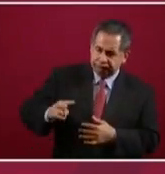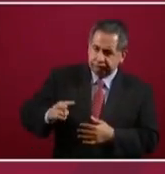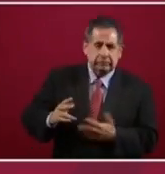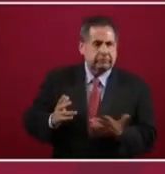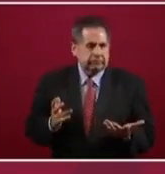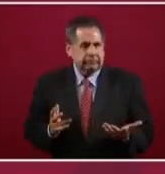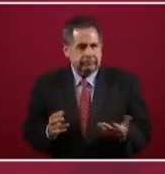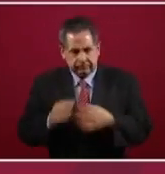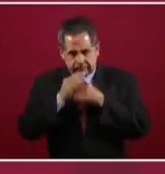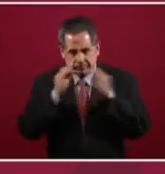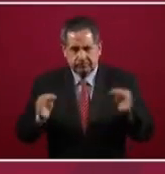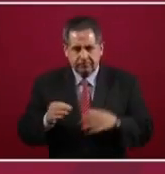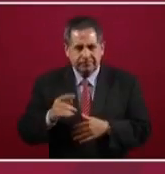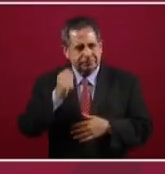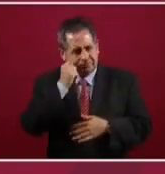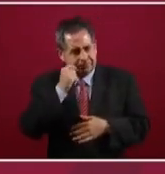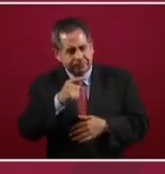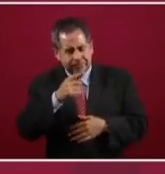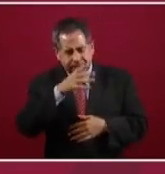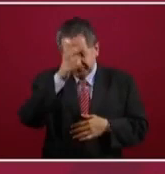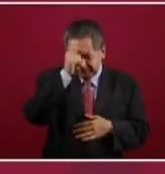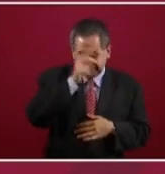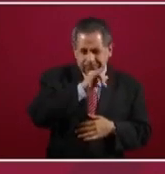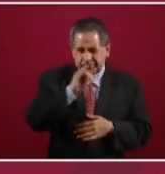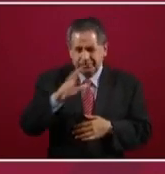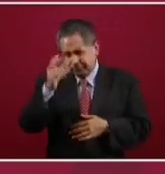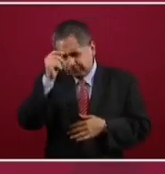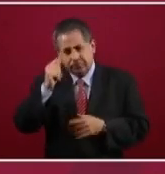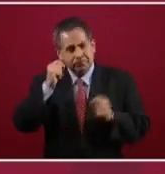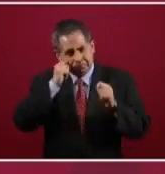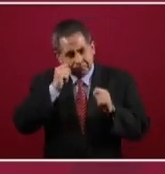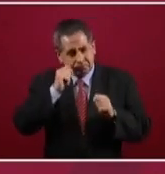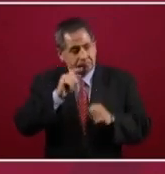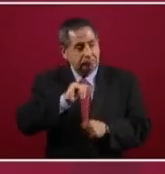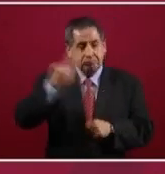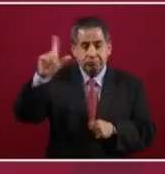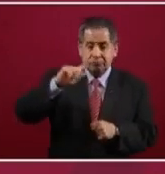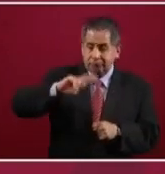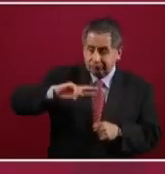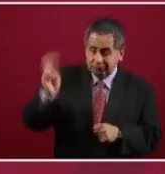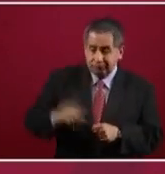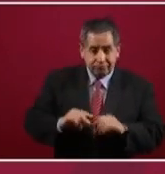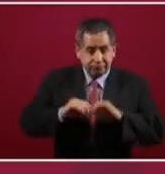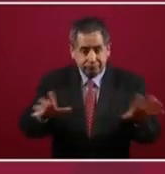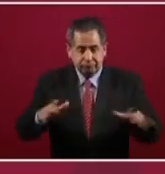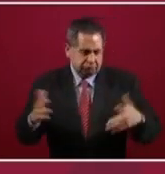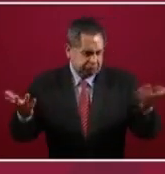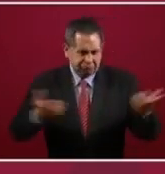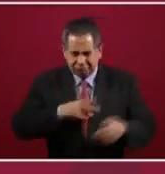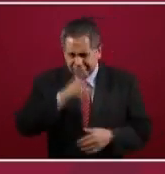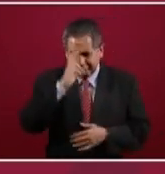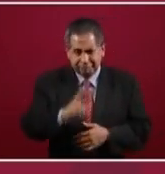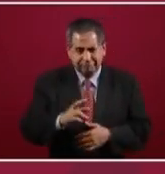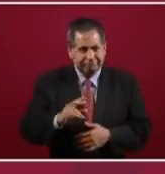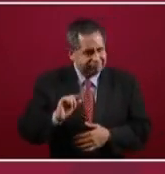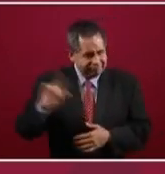independientemente si estamos de acuerdo o no. Hay que ser profesionales.